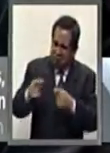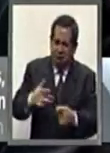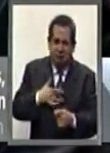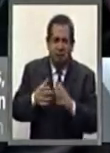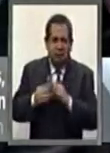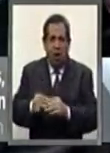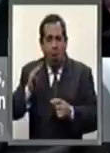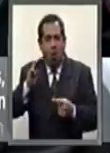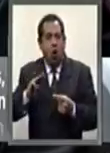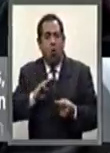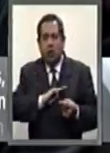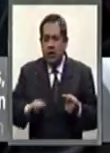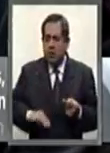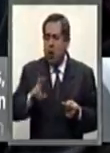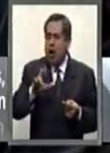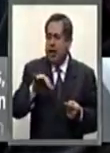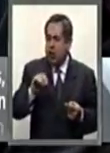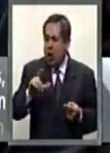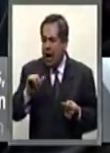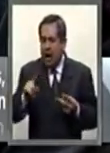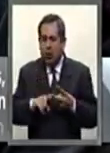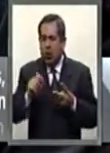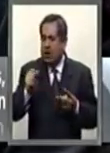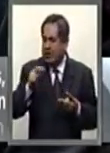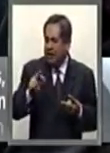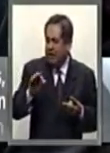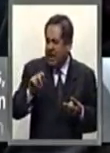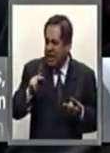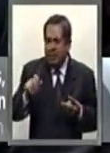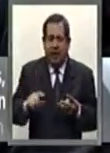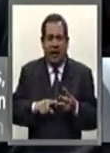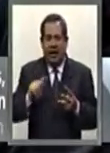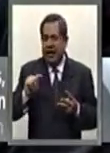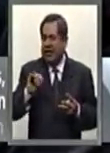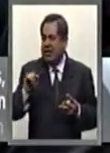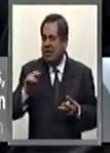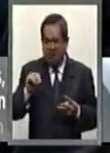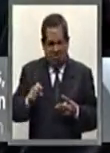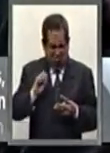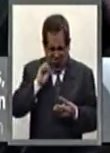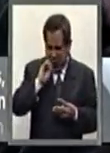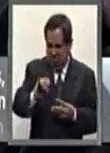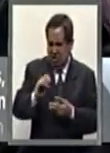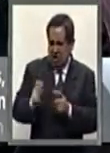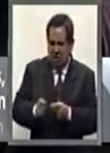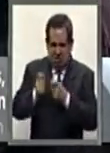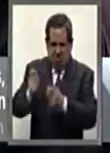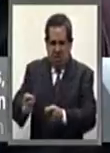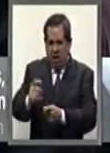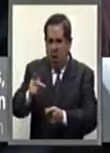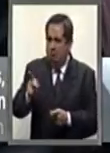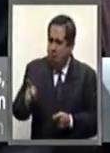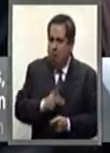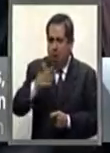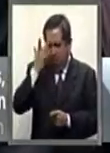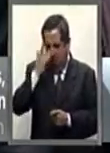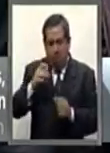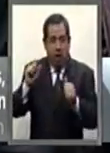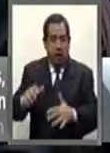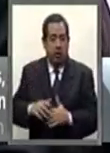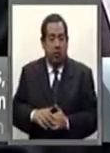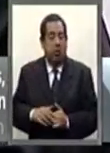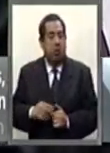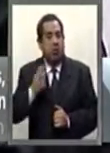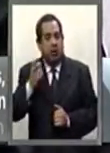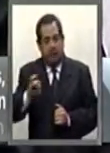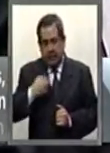los municipios de Río Lagarto, San Felipe y Tizimín reciban los beneficios inherentes a este tipo de comunidades. Para